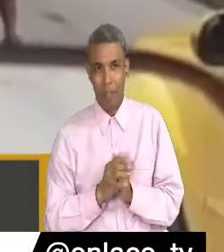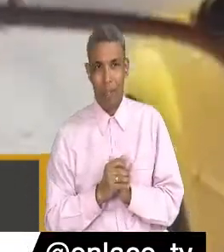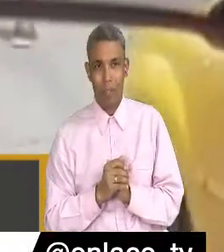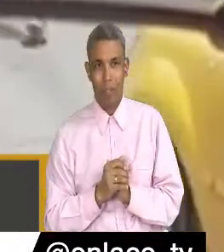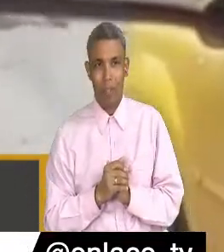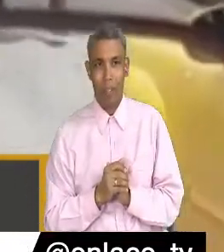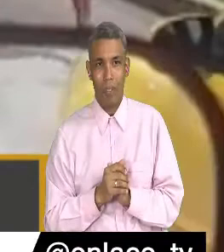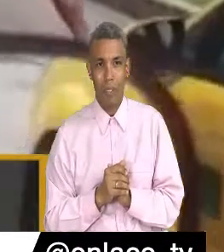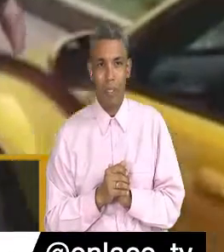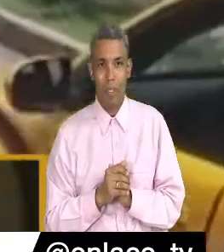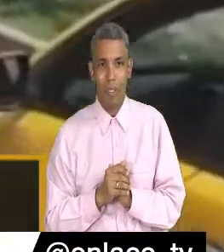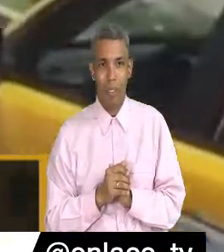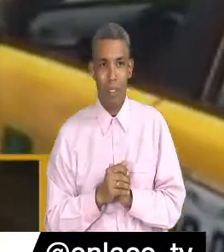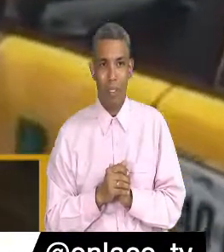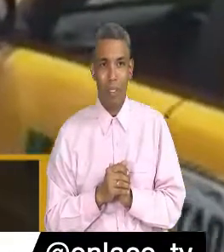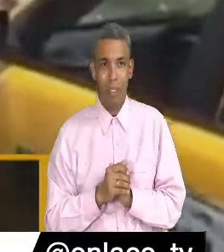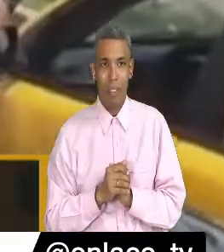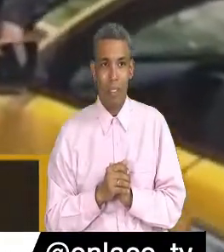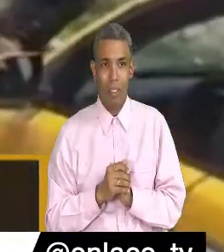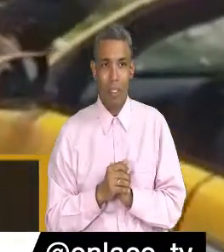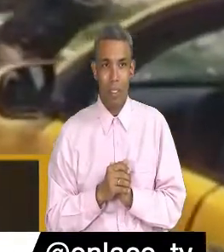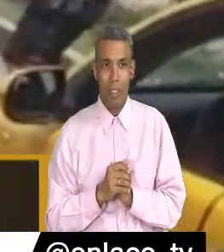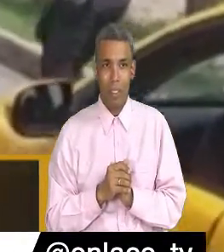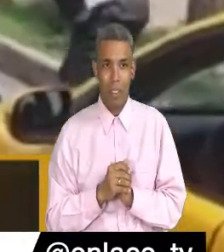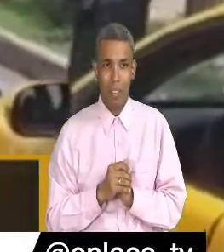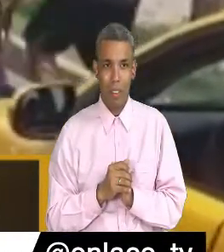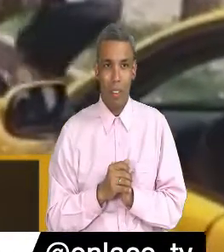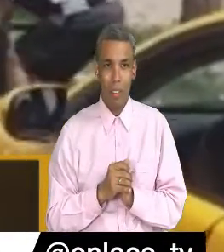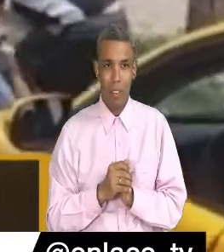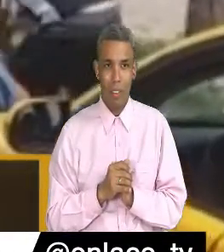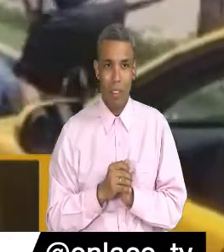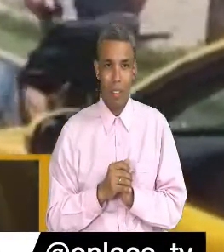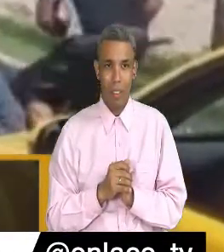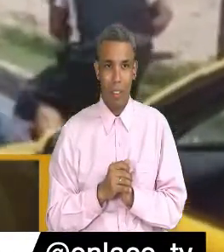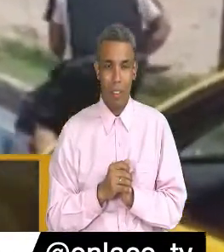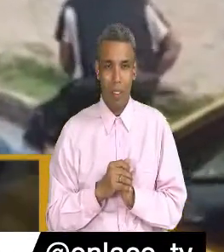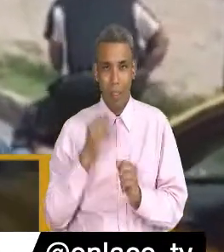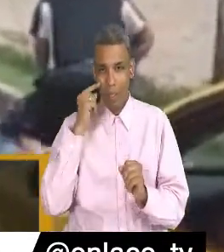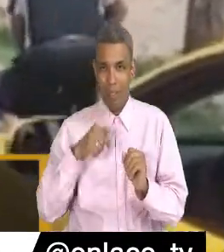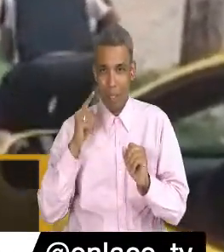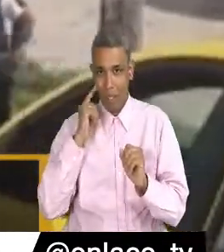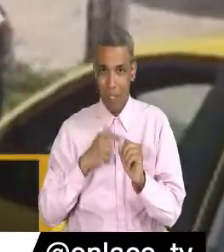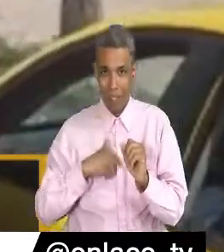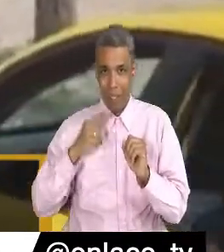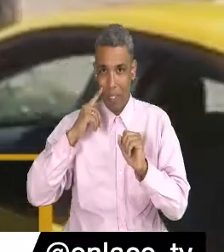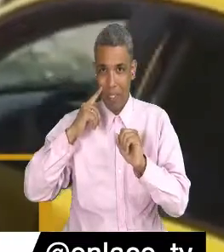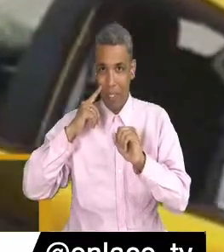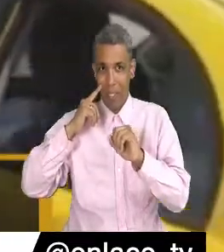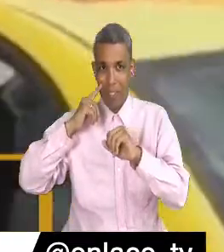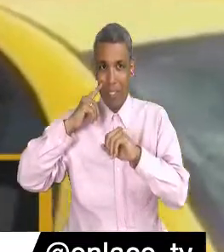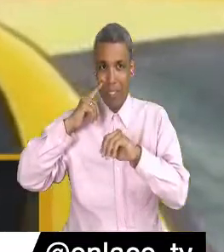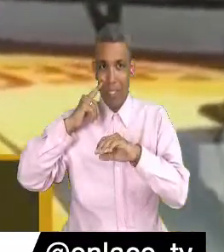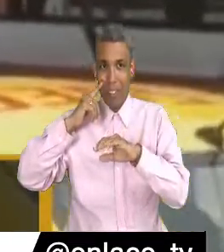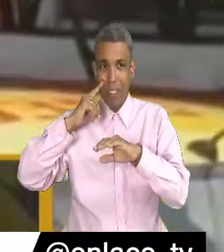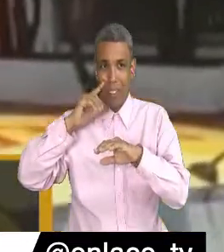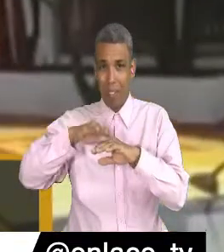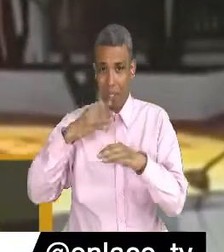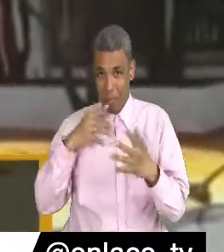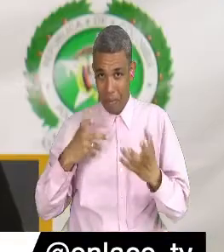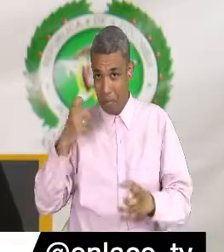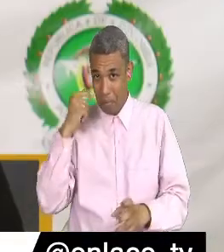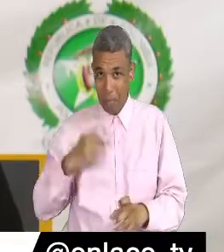persona, contactamos a un familiar y finalmente esta persona se tiene comunicación con ella, manifiesta su intención de entregarse a las